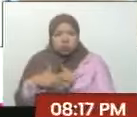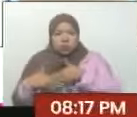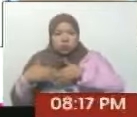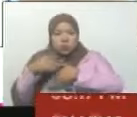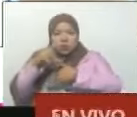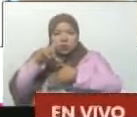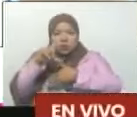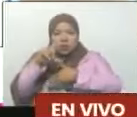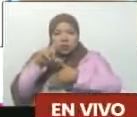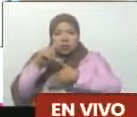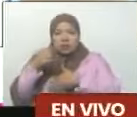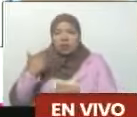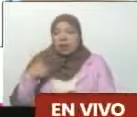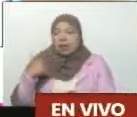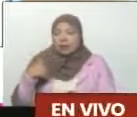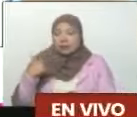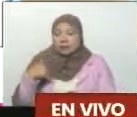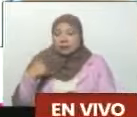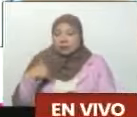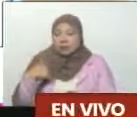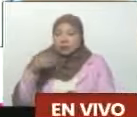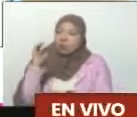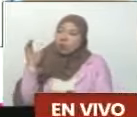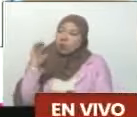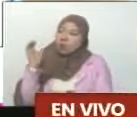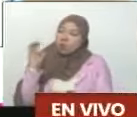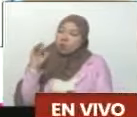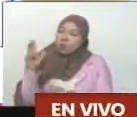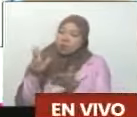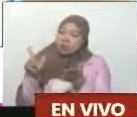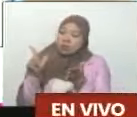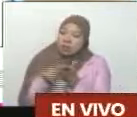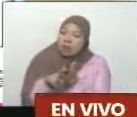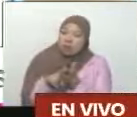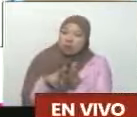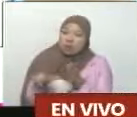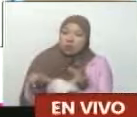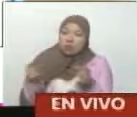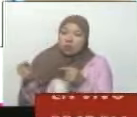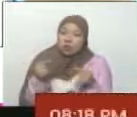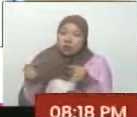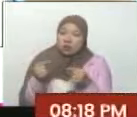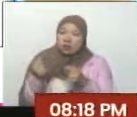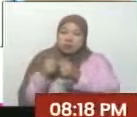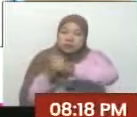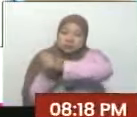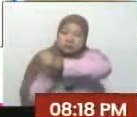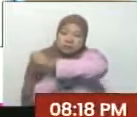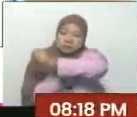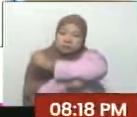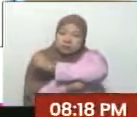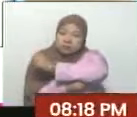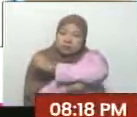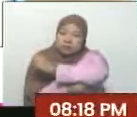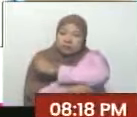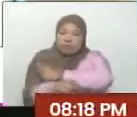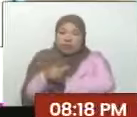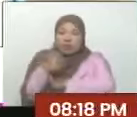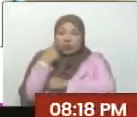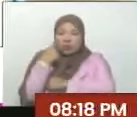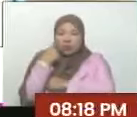Amigos, hablemos de Argentina. El Congreso aprobó este viernes la polémica ley de bases en Argentina. Y fíjese lo que ha dicho el Fondo